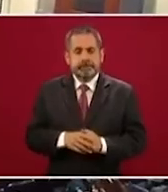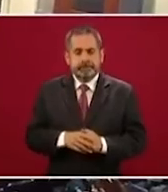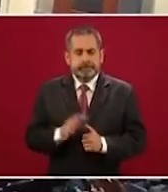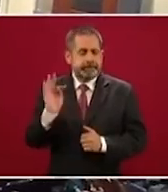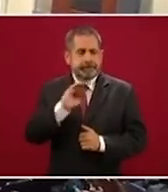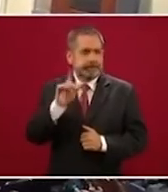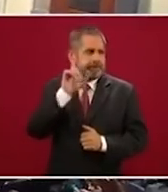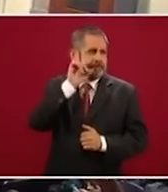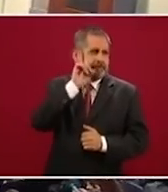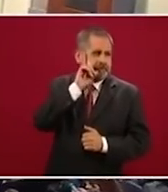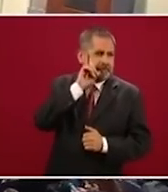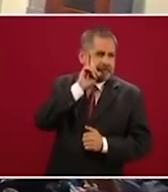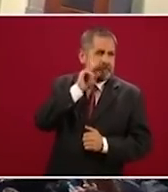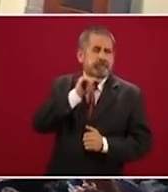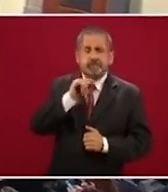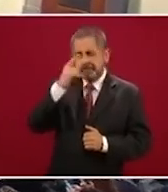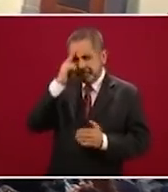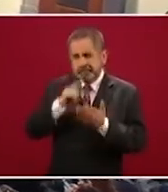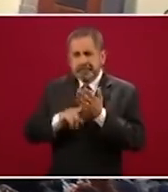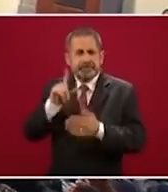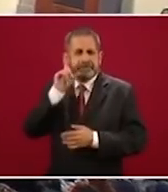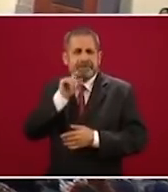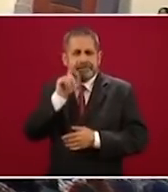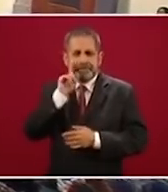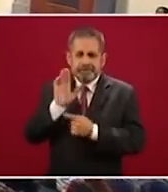seguramente mañana lo va a